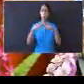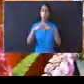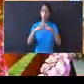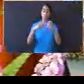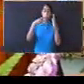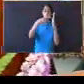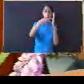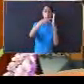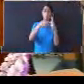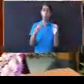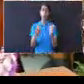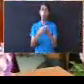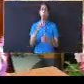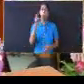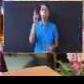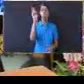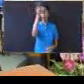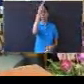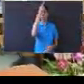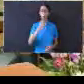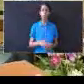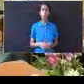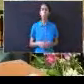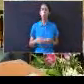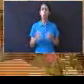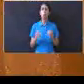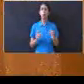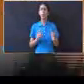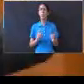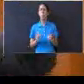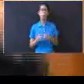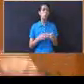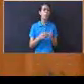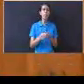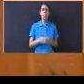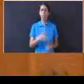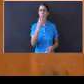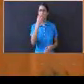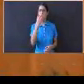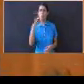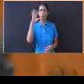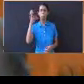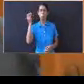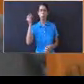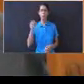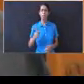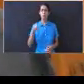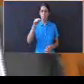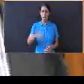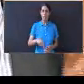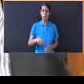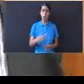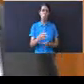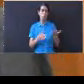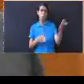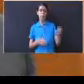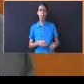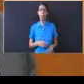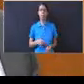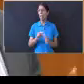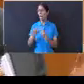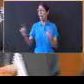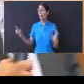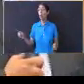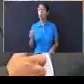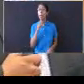de parte de Dios. Porque cualquiera se enojaría a la gran... Ahora me mandan a la cola de los ancianitos, ¿verdad? Ahora tal cosa.